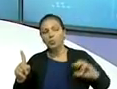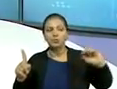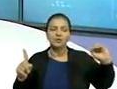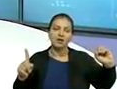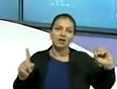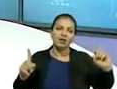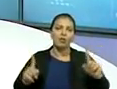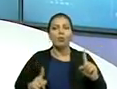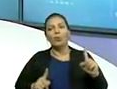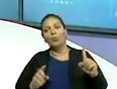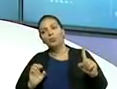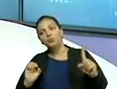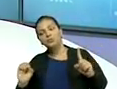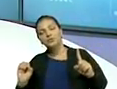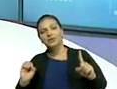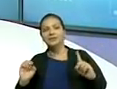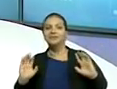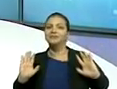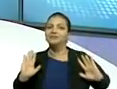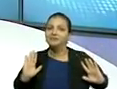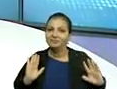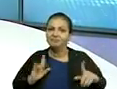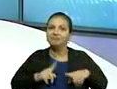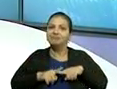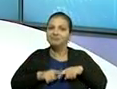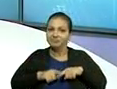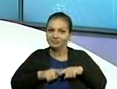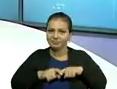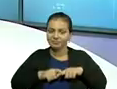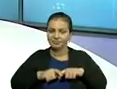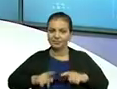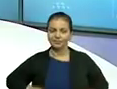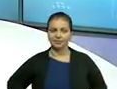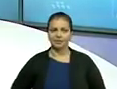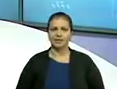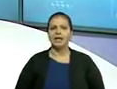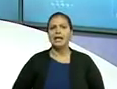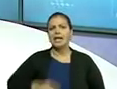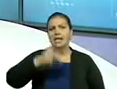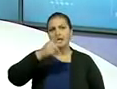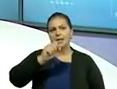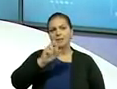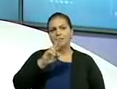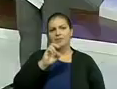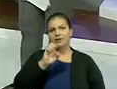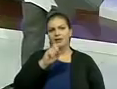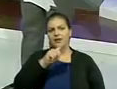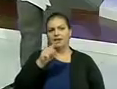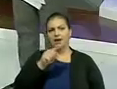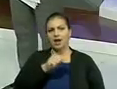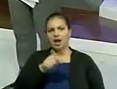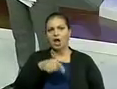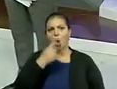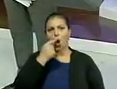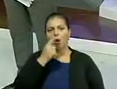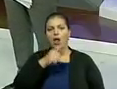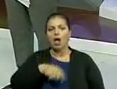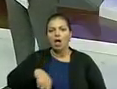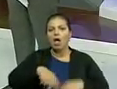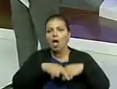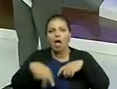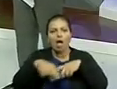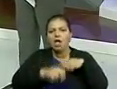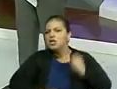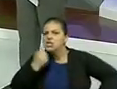gol fue descuido de la defensa, pero también debido a que ya la gente estaba... Por ejemplo, Pérez salió que yo no sabía ni cómo se llamaba. La lengua le llegaba para Pérez ser hizo